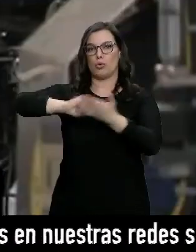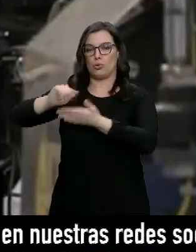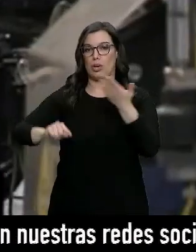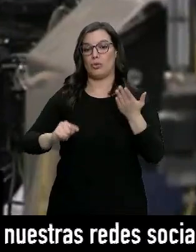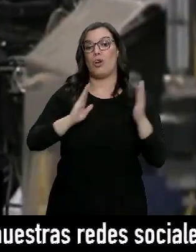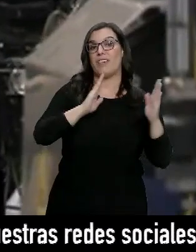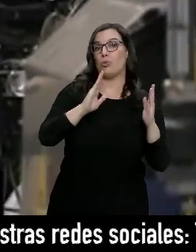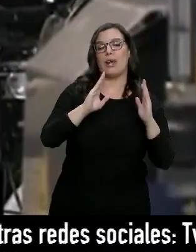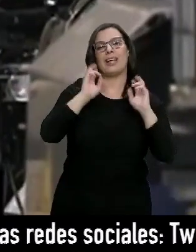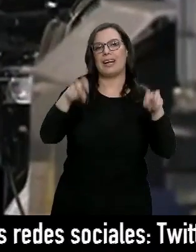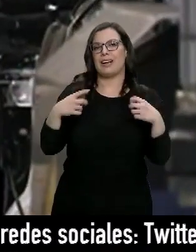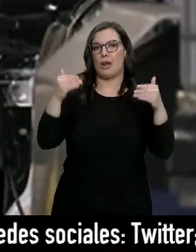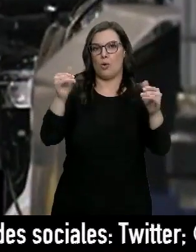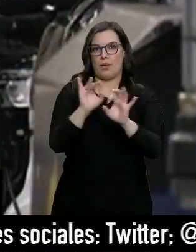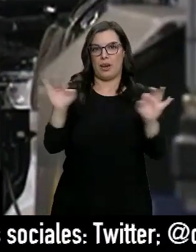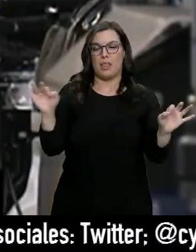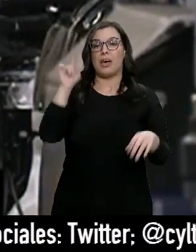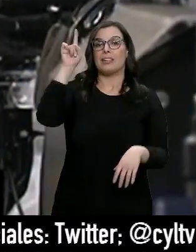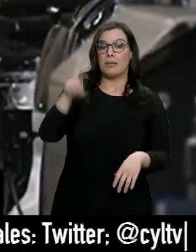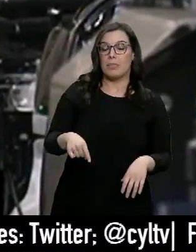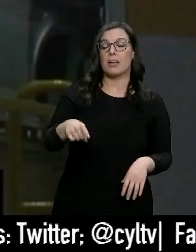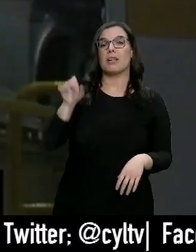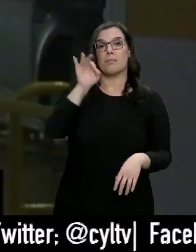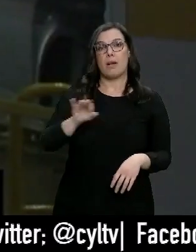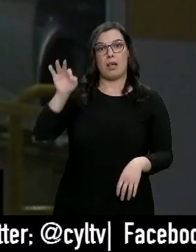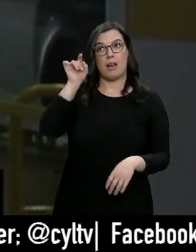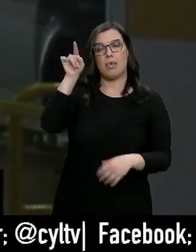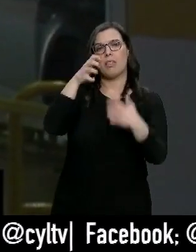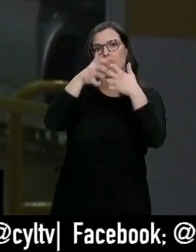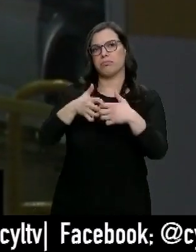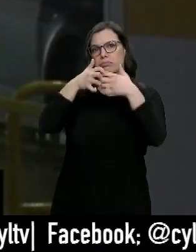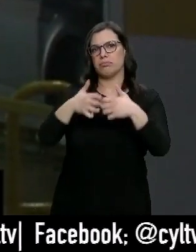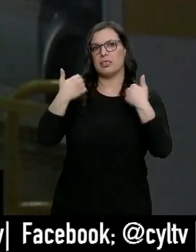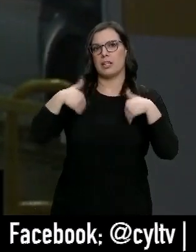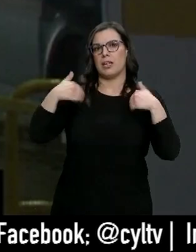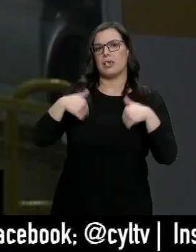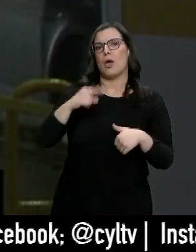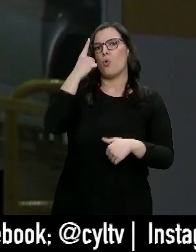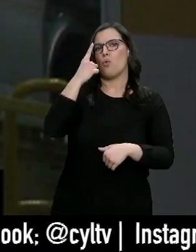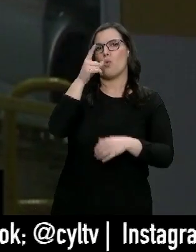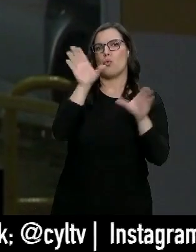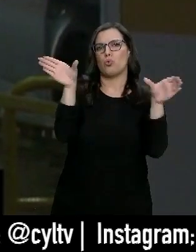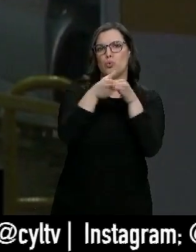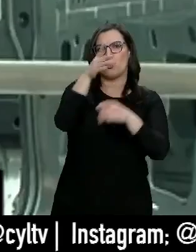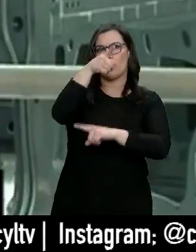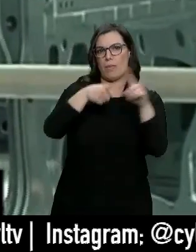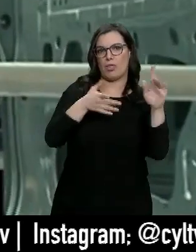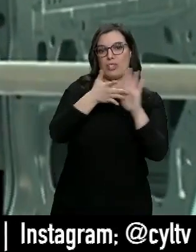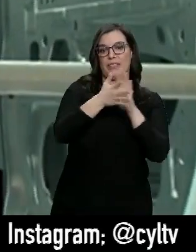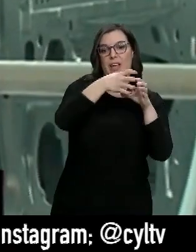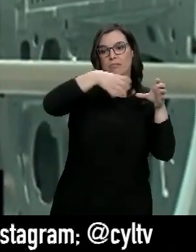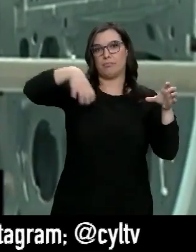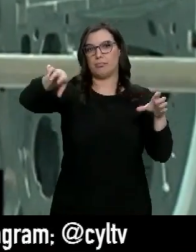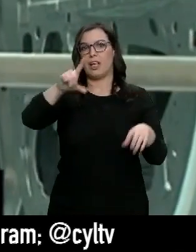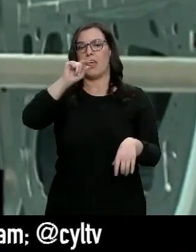que no se renuevan. Y a eso se une también que Palencia esté fabricando ya a un turno y medio, lo que ha obligado a trasladar a más de